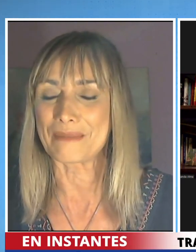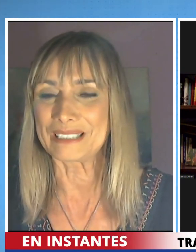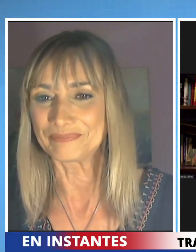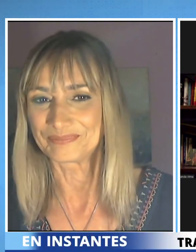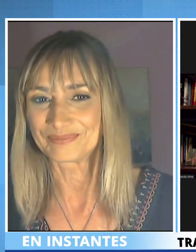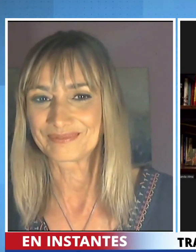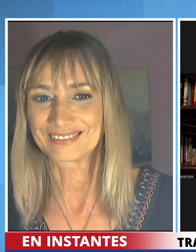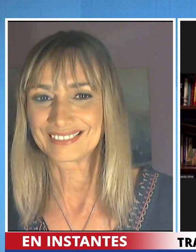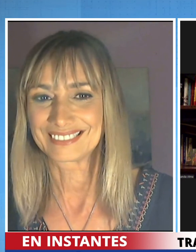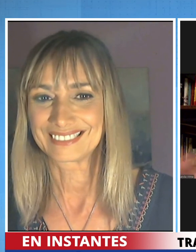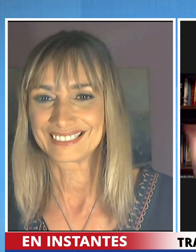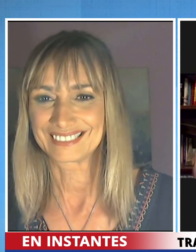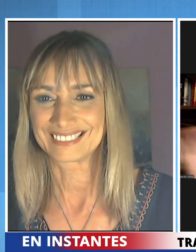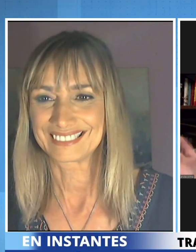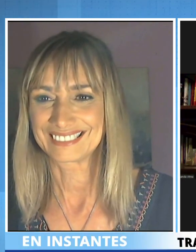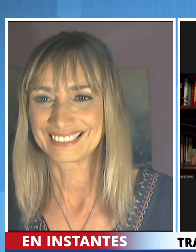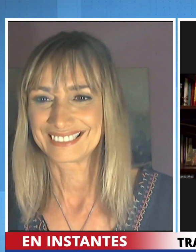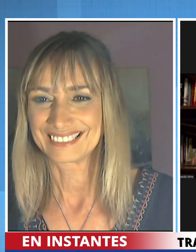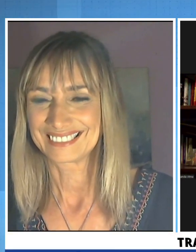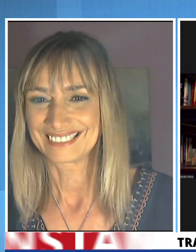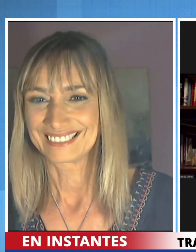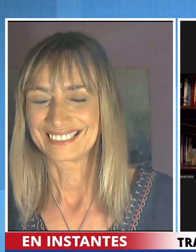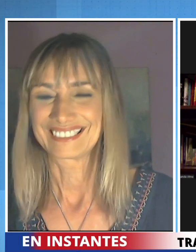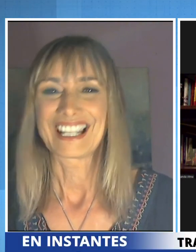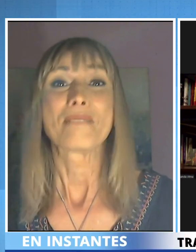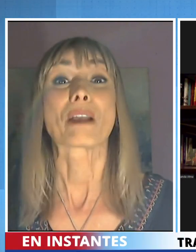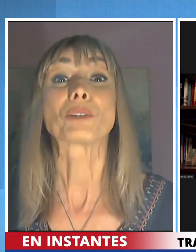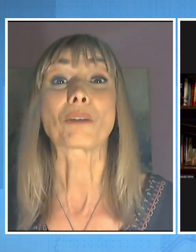Aman. Un placer. Chao, hasta